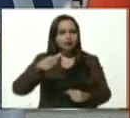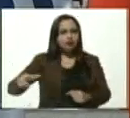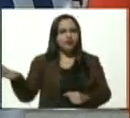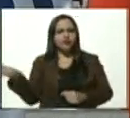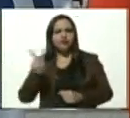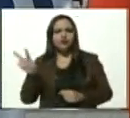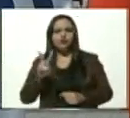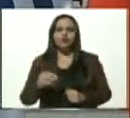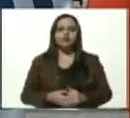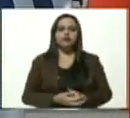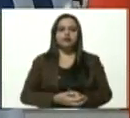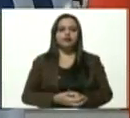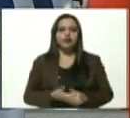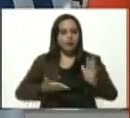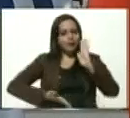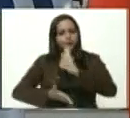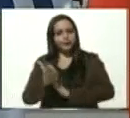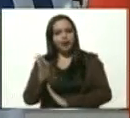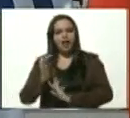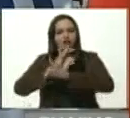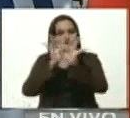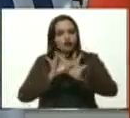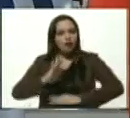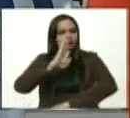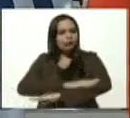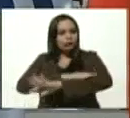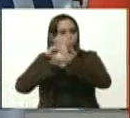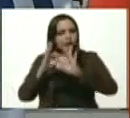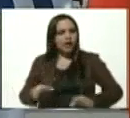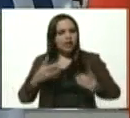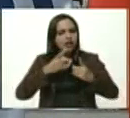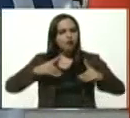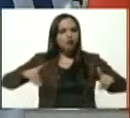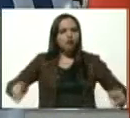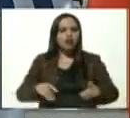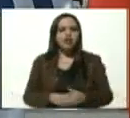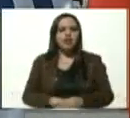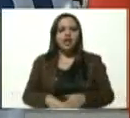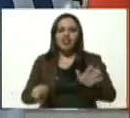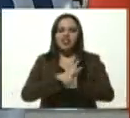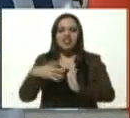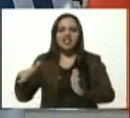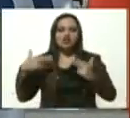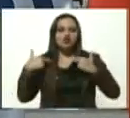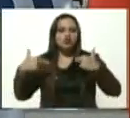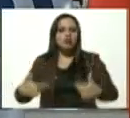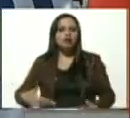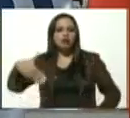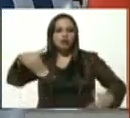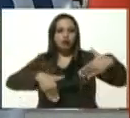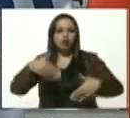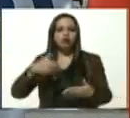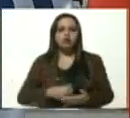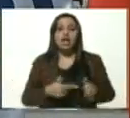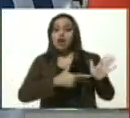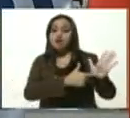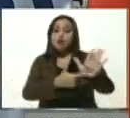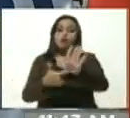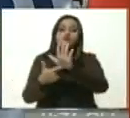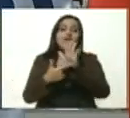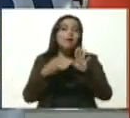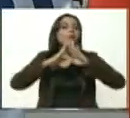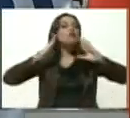venezolanos y venezolanas, a ejercer de manera cívica, democrática, el derecho humano al voto y a demostrarle al